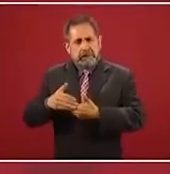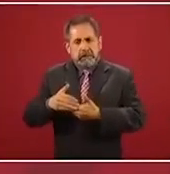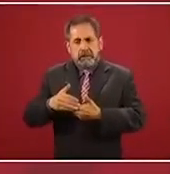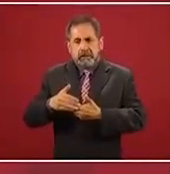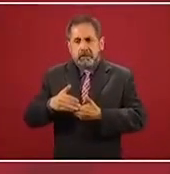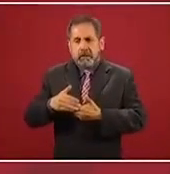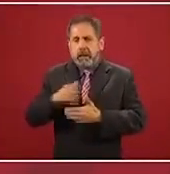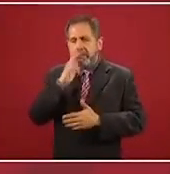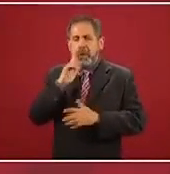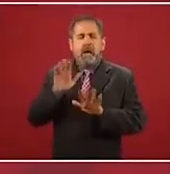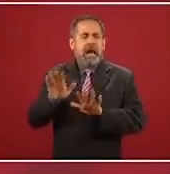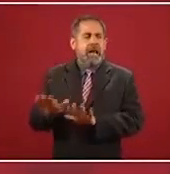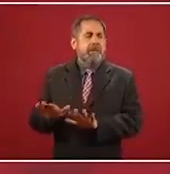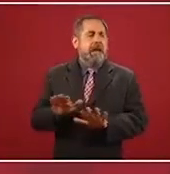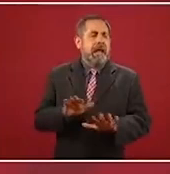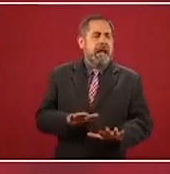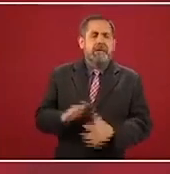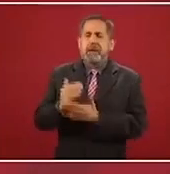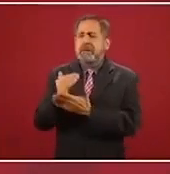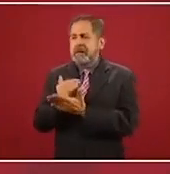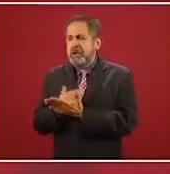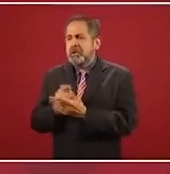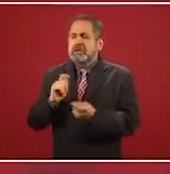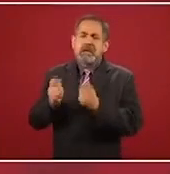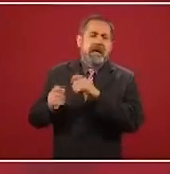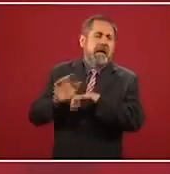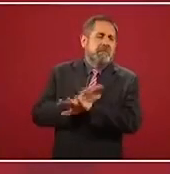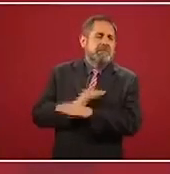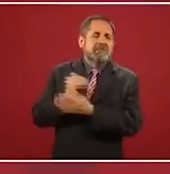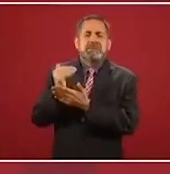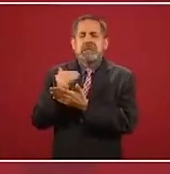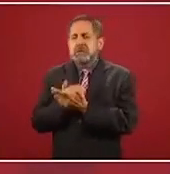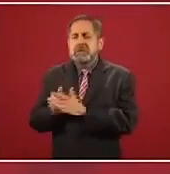el paso para la transformación de México.